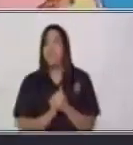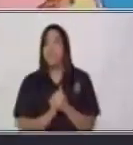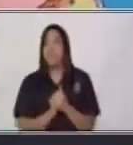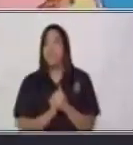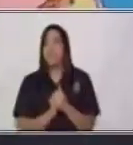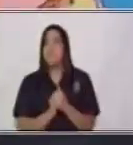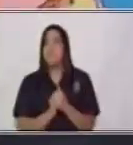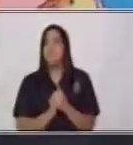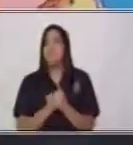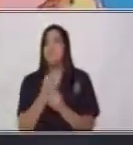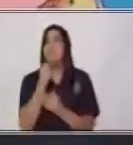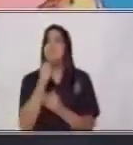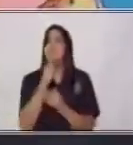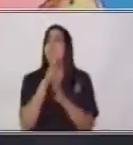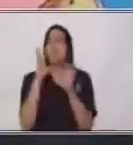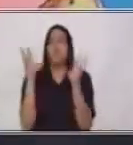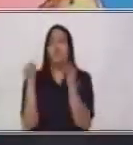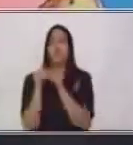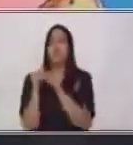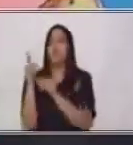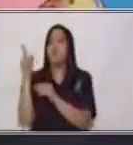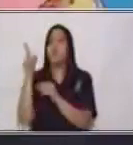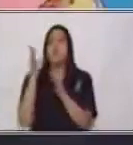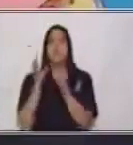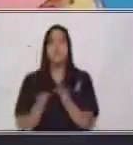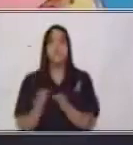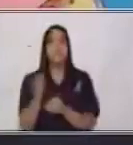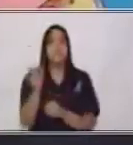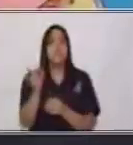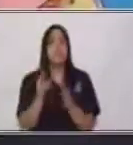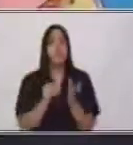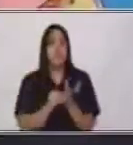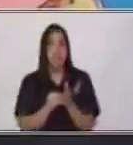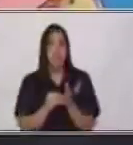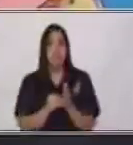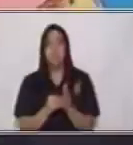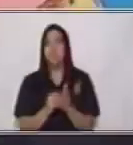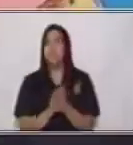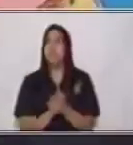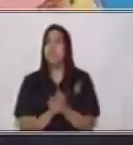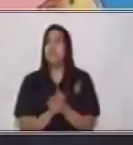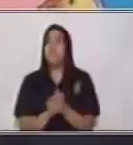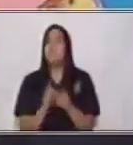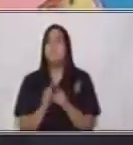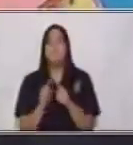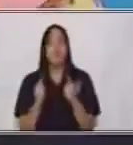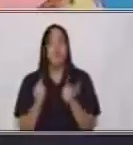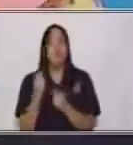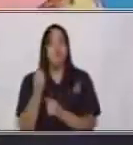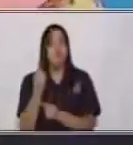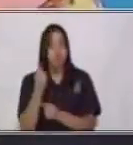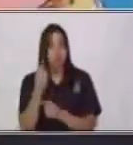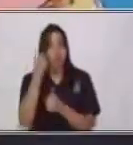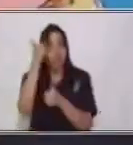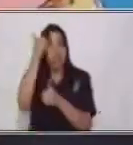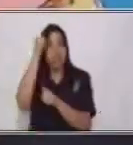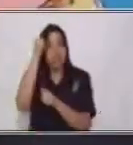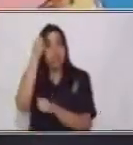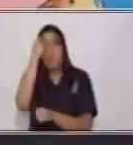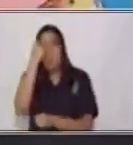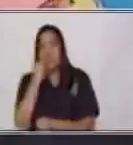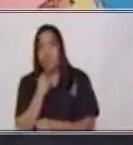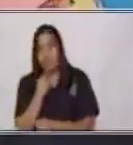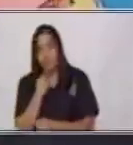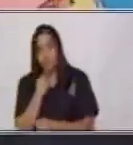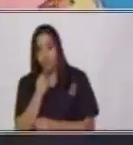Ahorita, ¿qué dice acá? Dice 75 quetzales. Pero me faltan 15